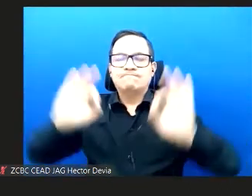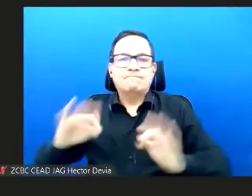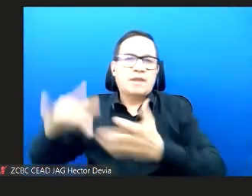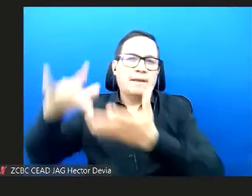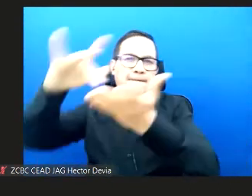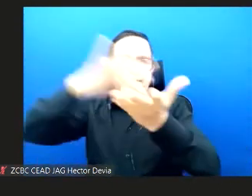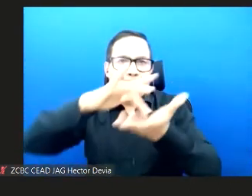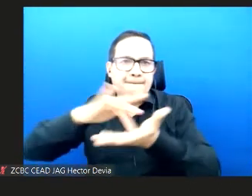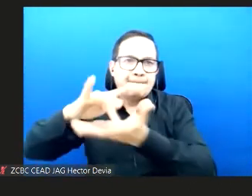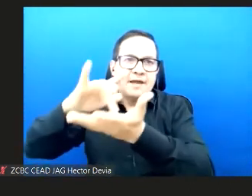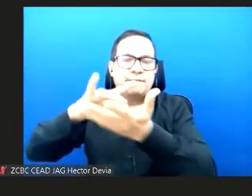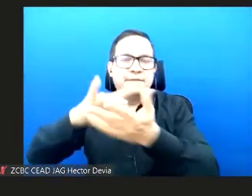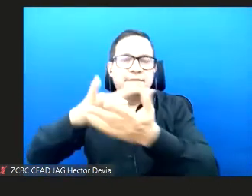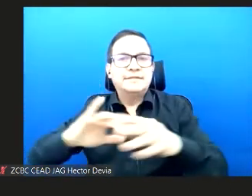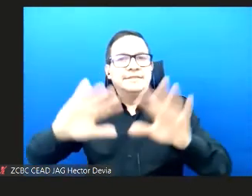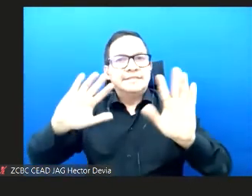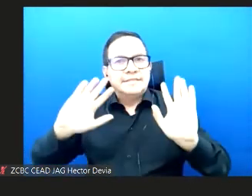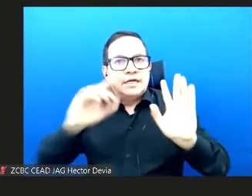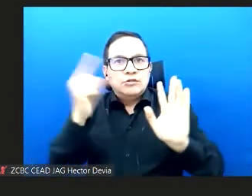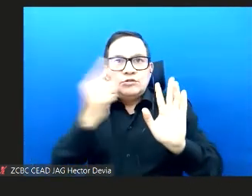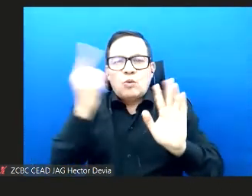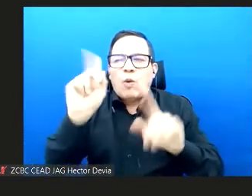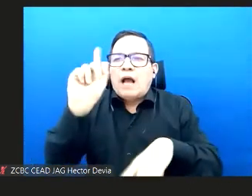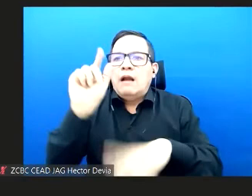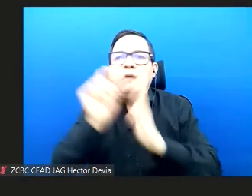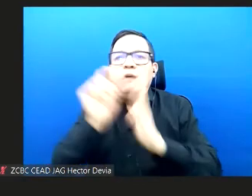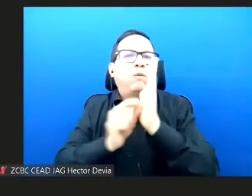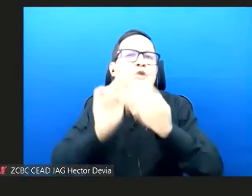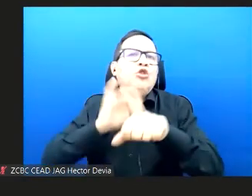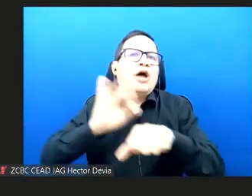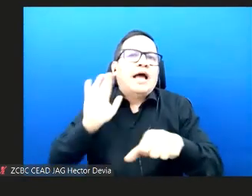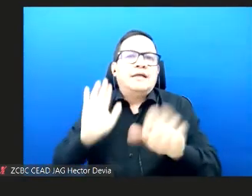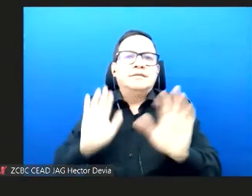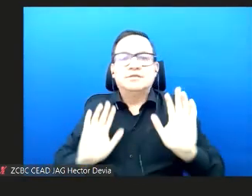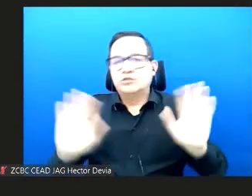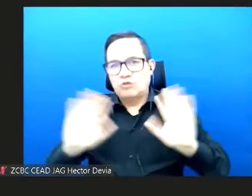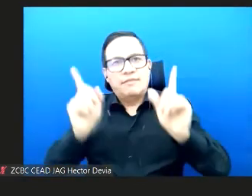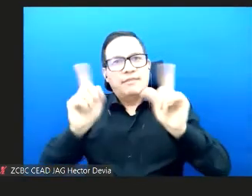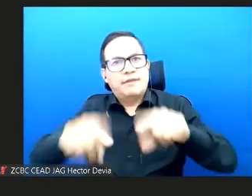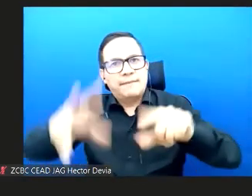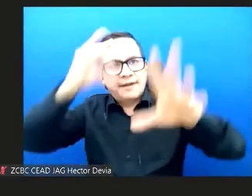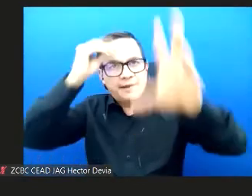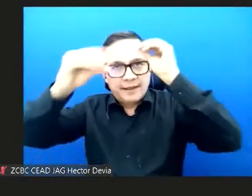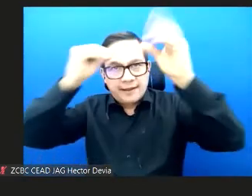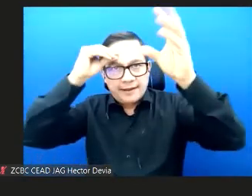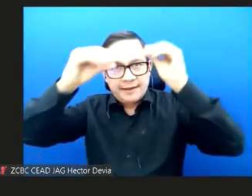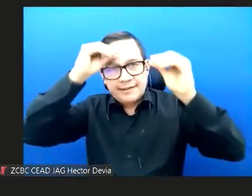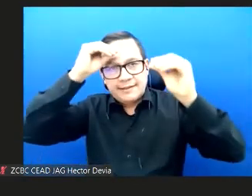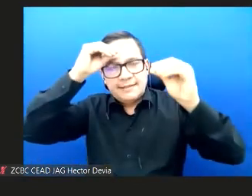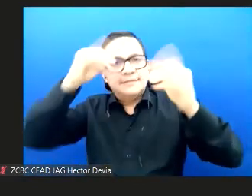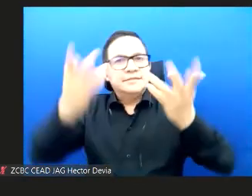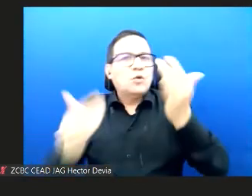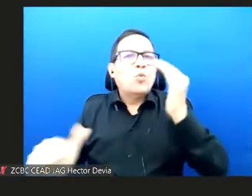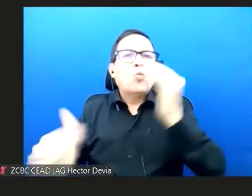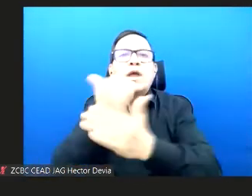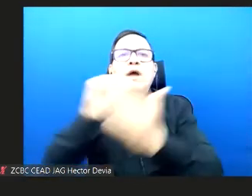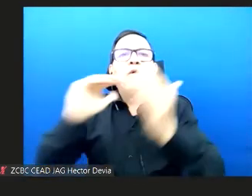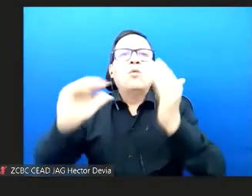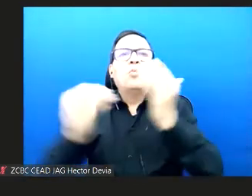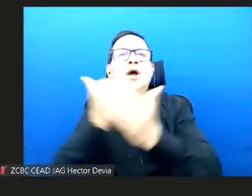participativos, no lo hagamos únicamente por unos puntos ni nada de eso, sino también por aprender nuevos temas y